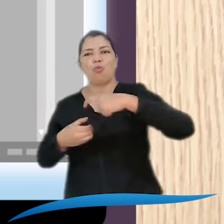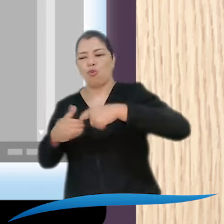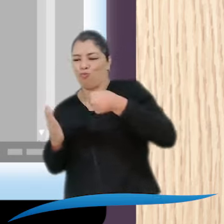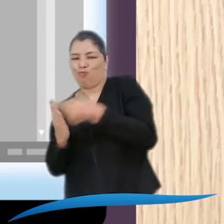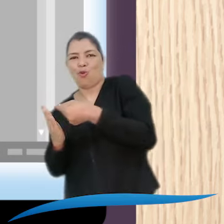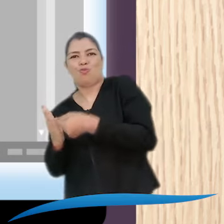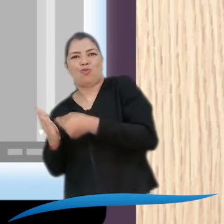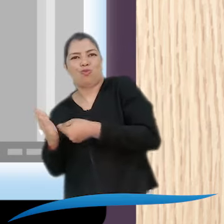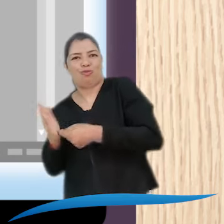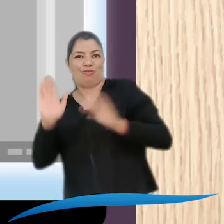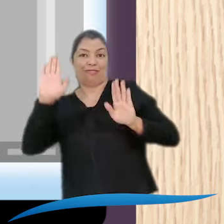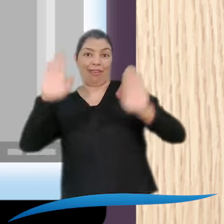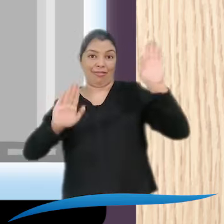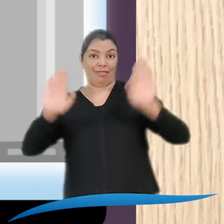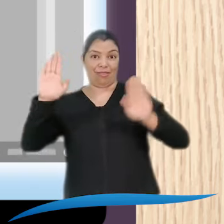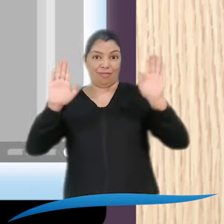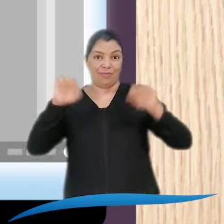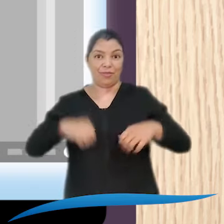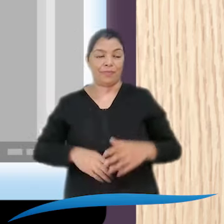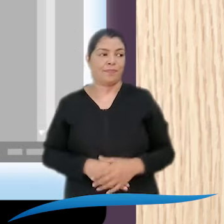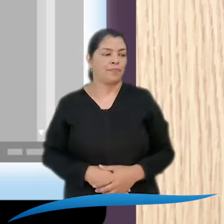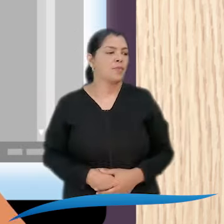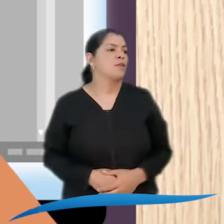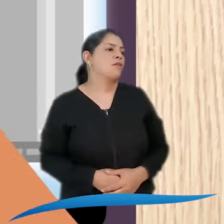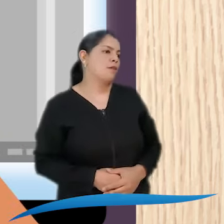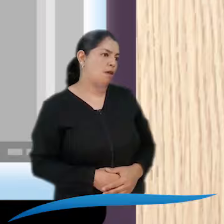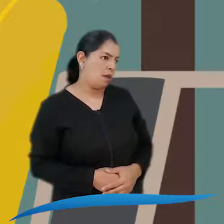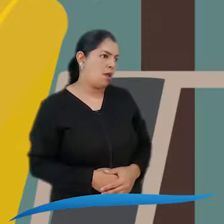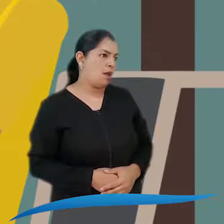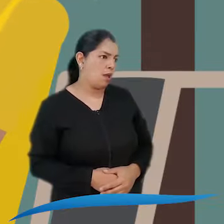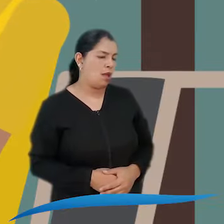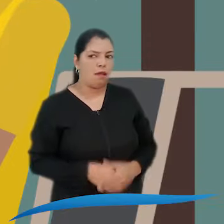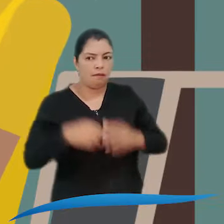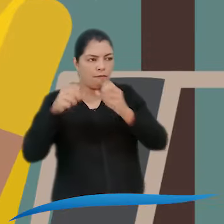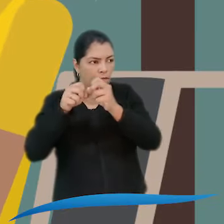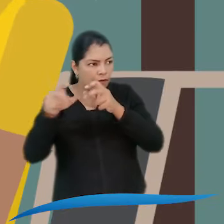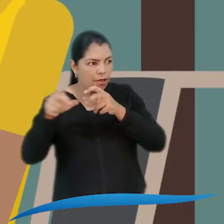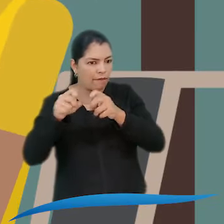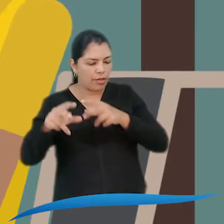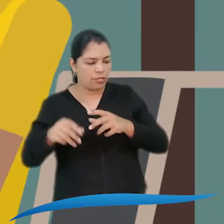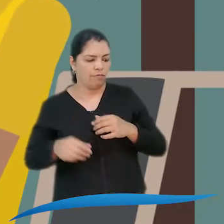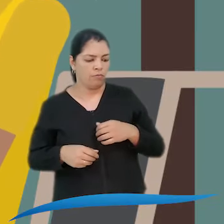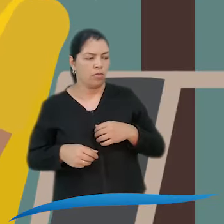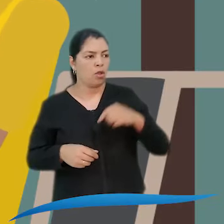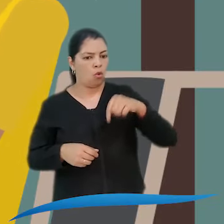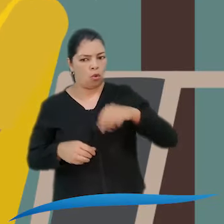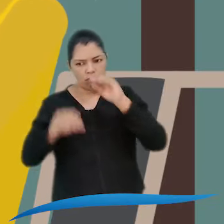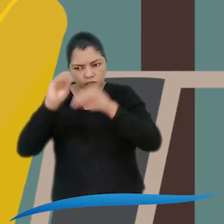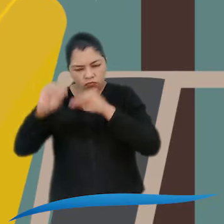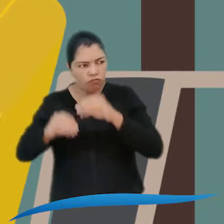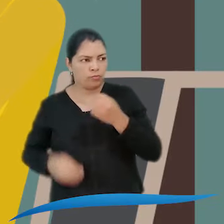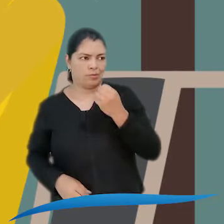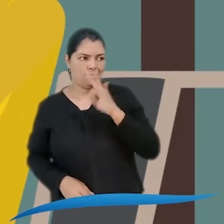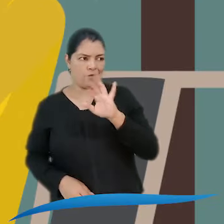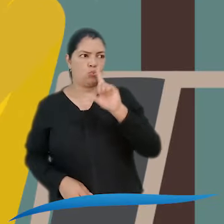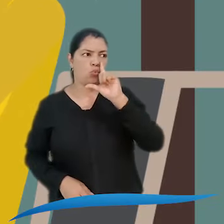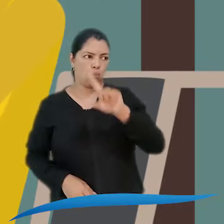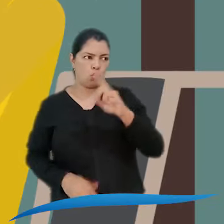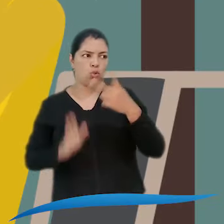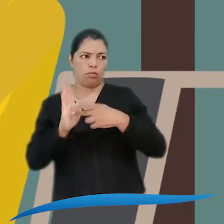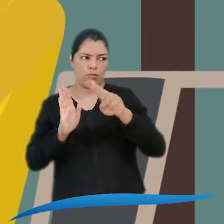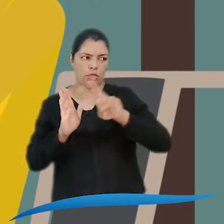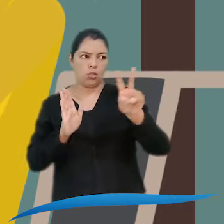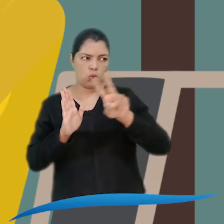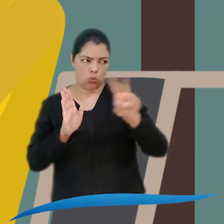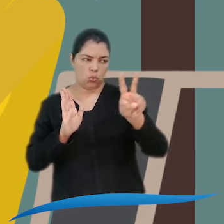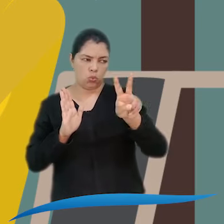de candidatos hasta el último día de las jornadas de votación. Entonces, como la reunión de definición del calendario es el 13